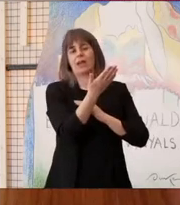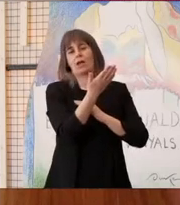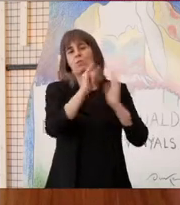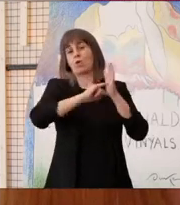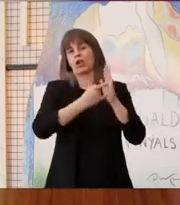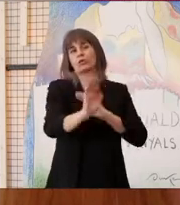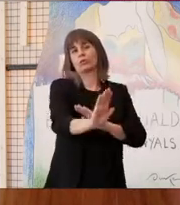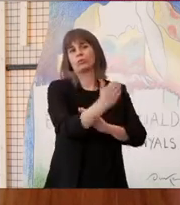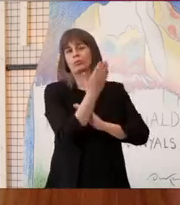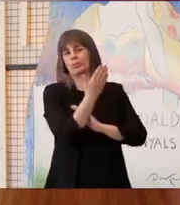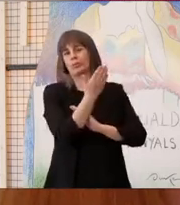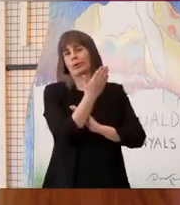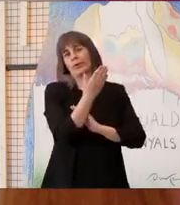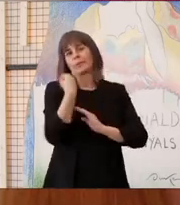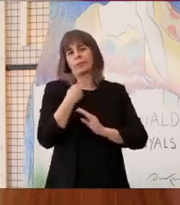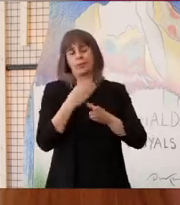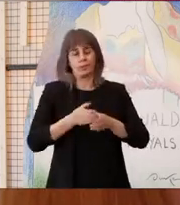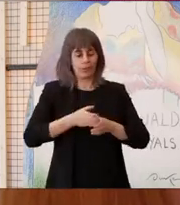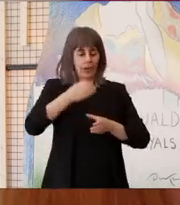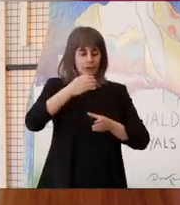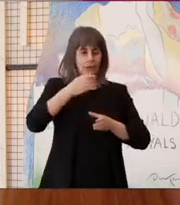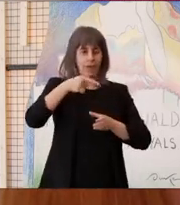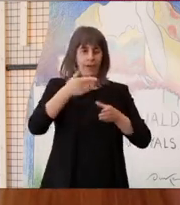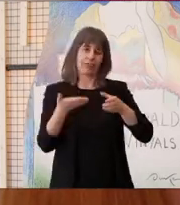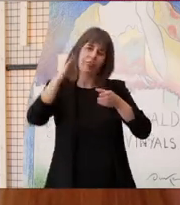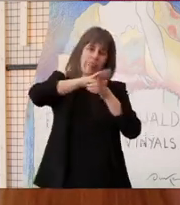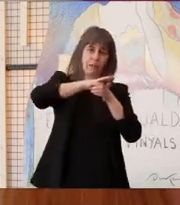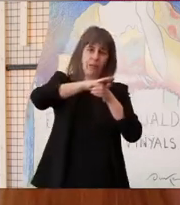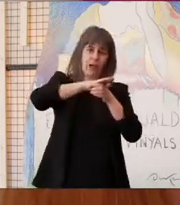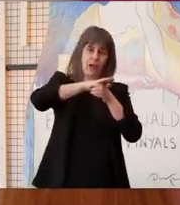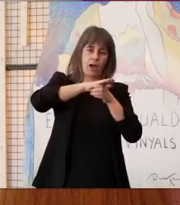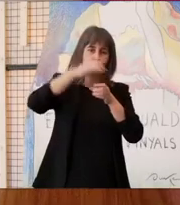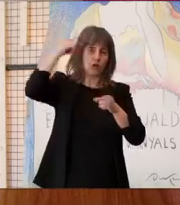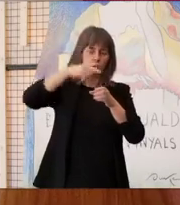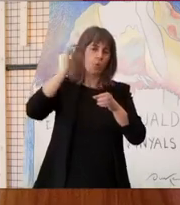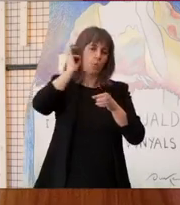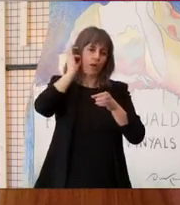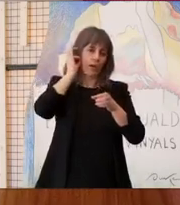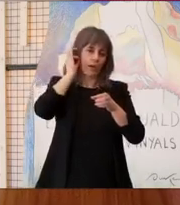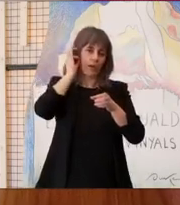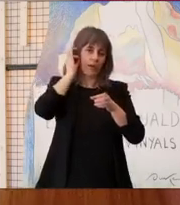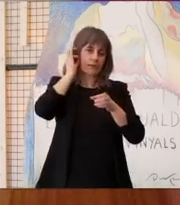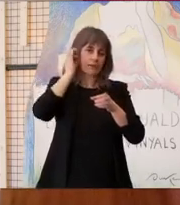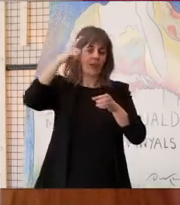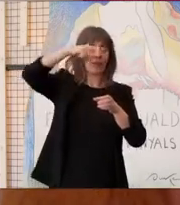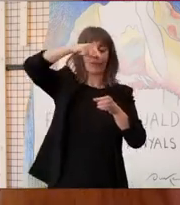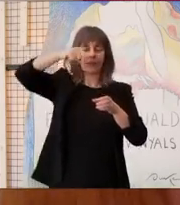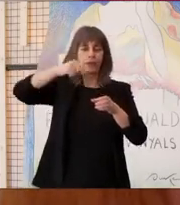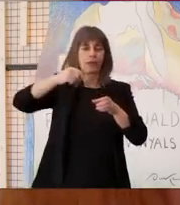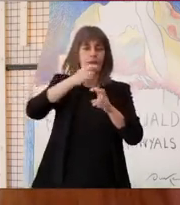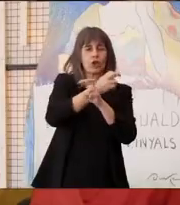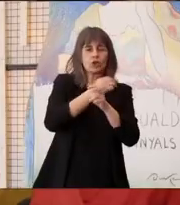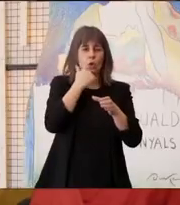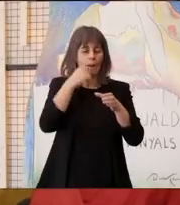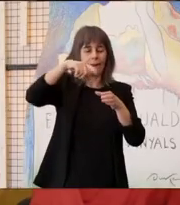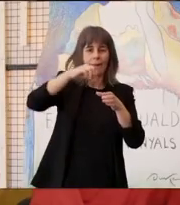vaso que va a tener una tapa para que a las chicas no les metan nada decir eso no es política Sí sí nos